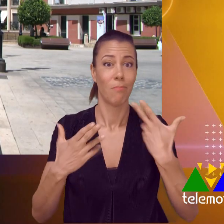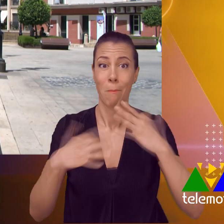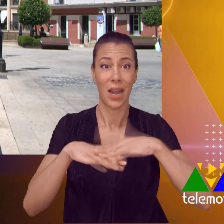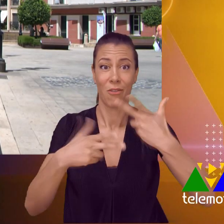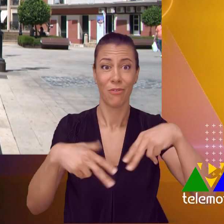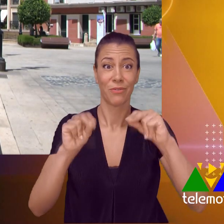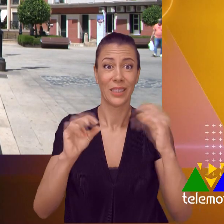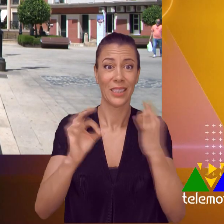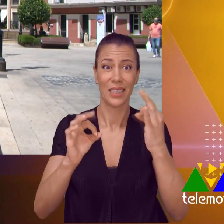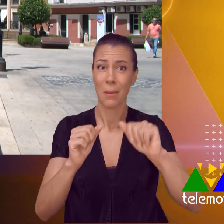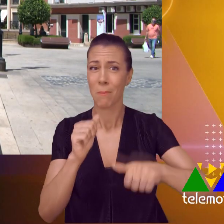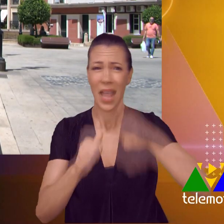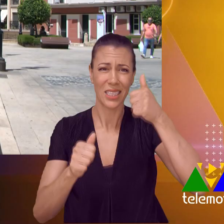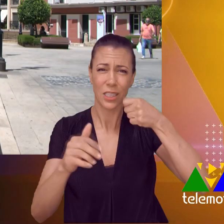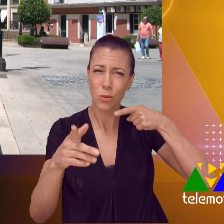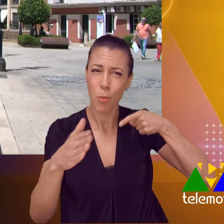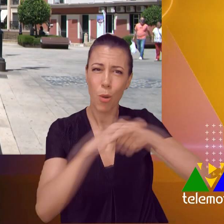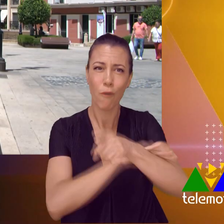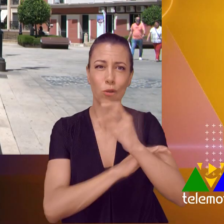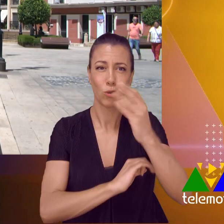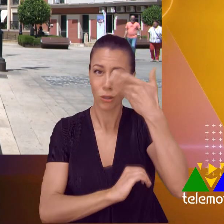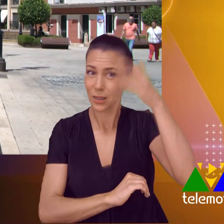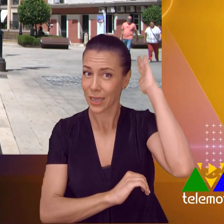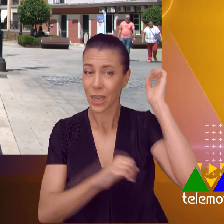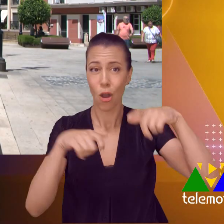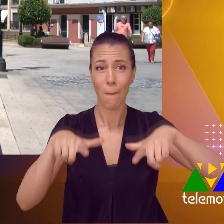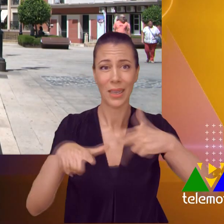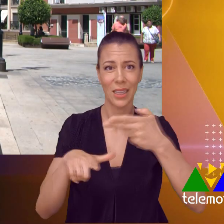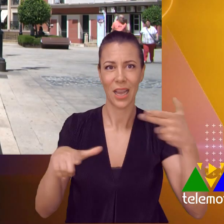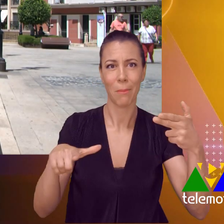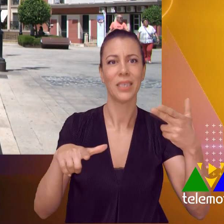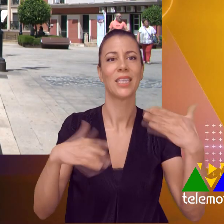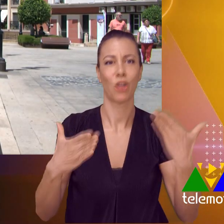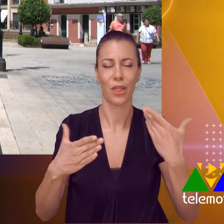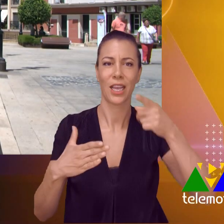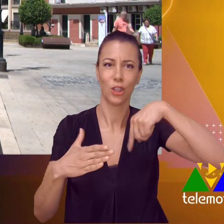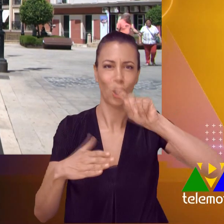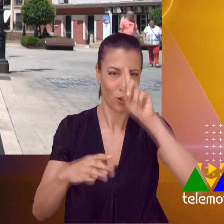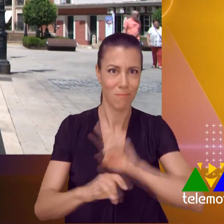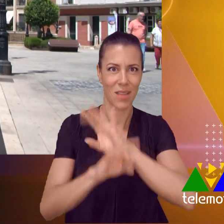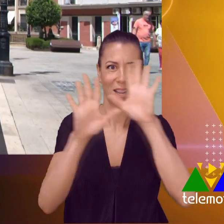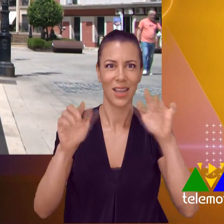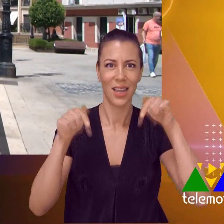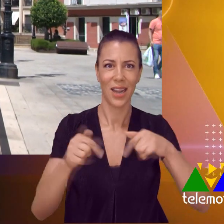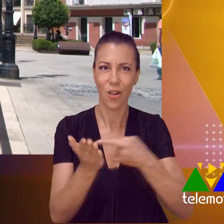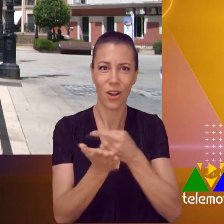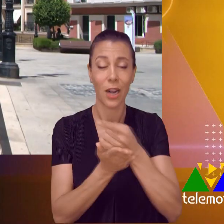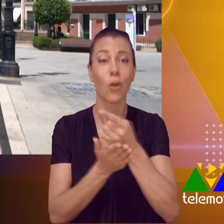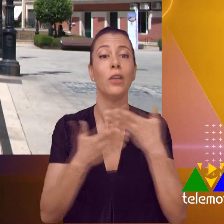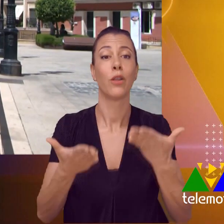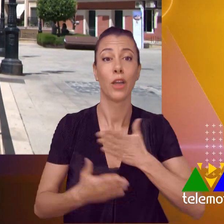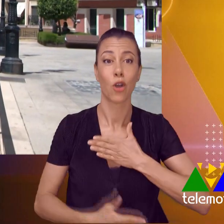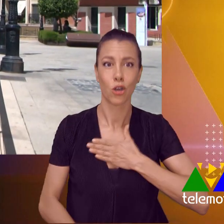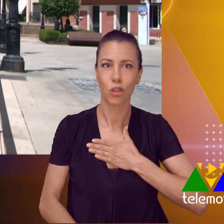a la parte más trasera, ese patio de armas que concretamente nos servirá para ir finalizando todo el recorrido. Así que